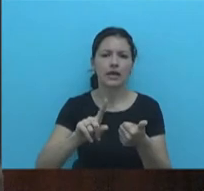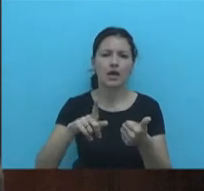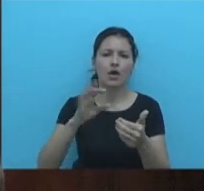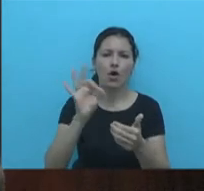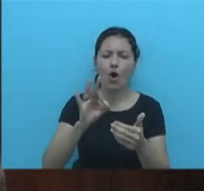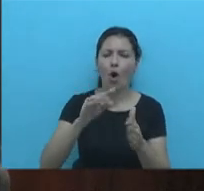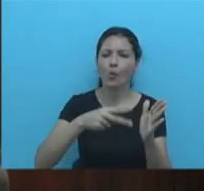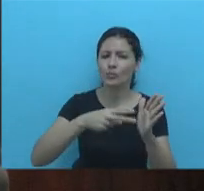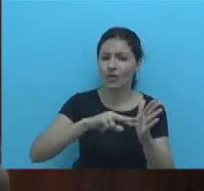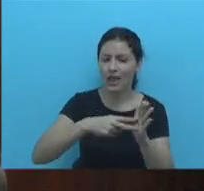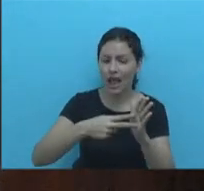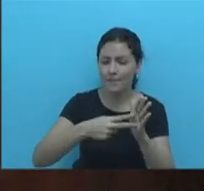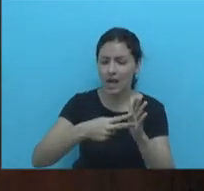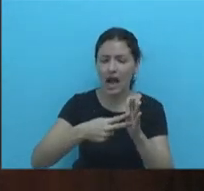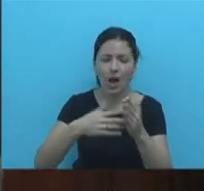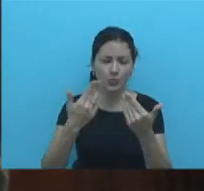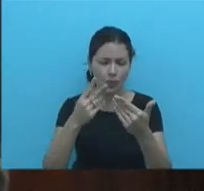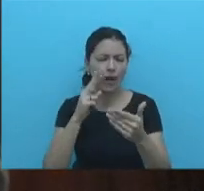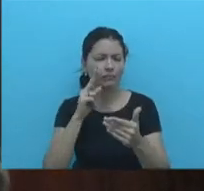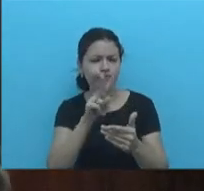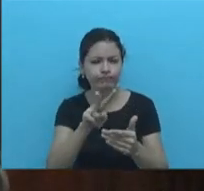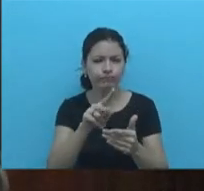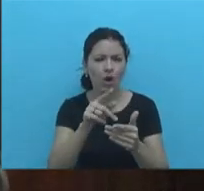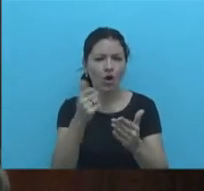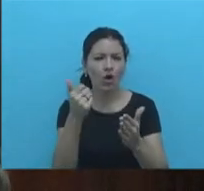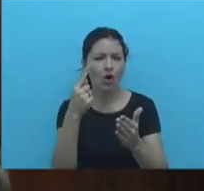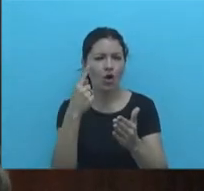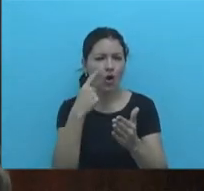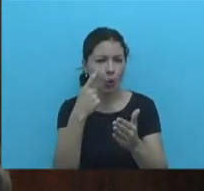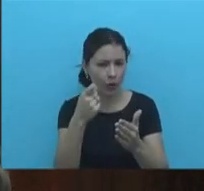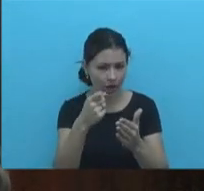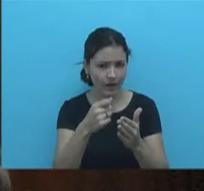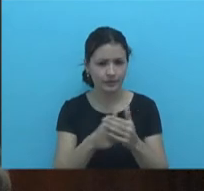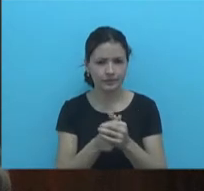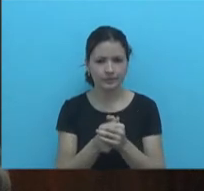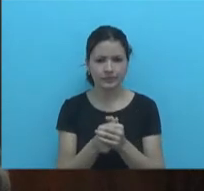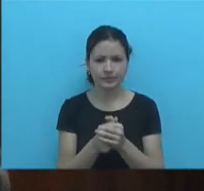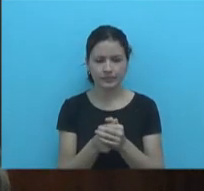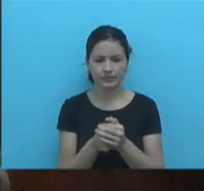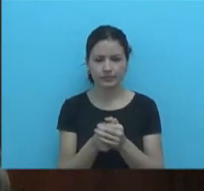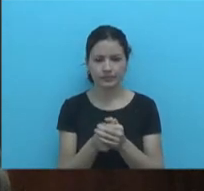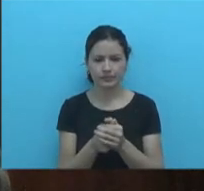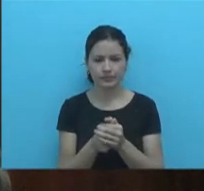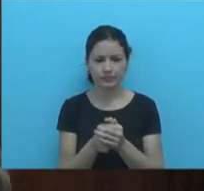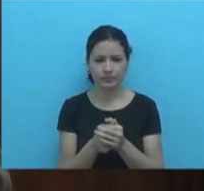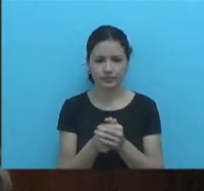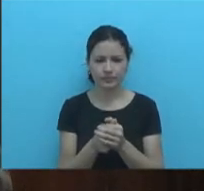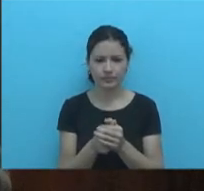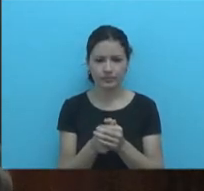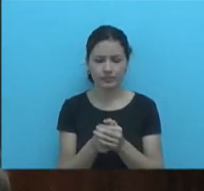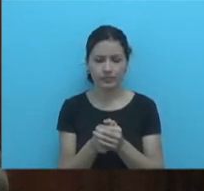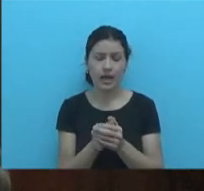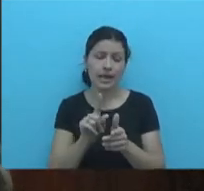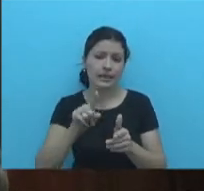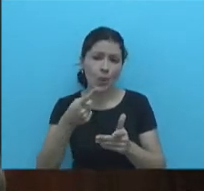lo que dijo el diputado Colombo, lo de la carga, eso depende según qué caballo, digamos, qué raza